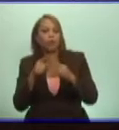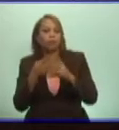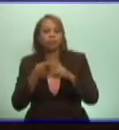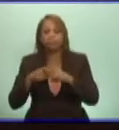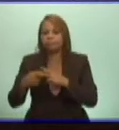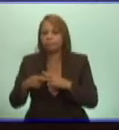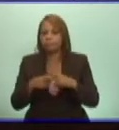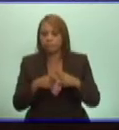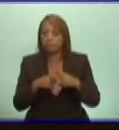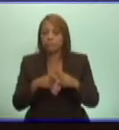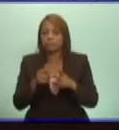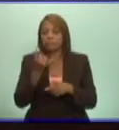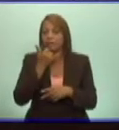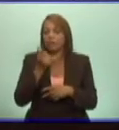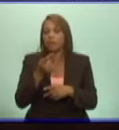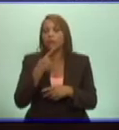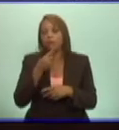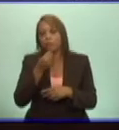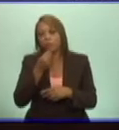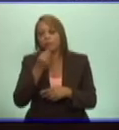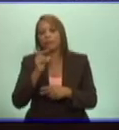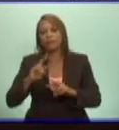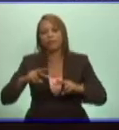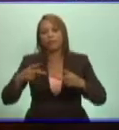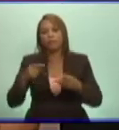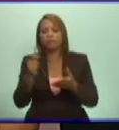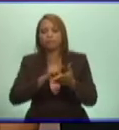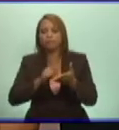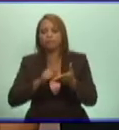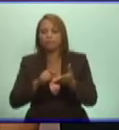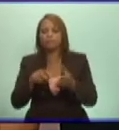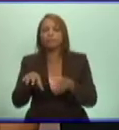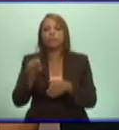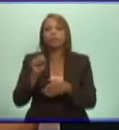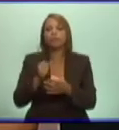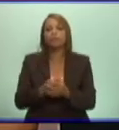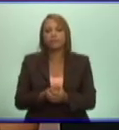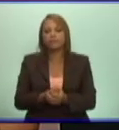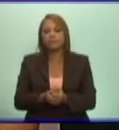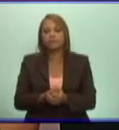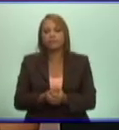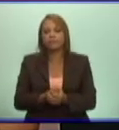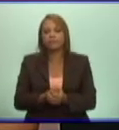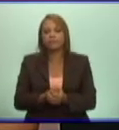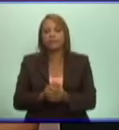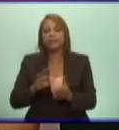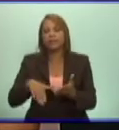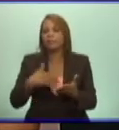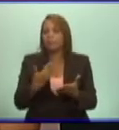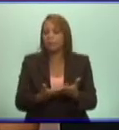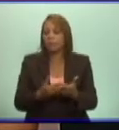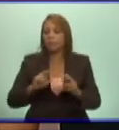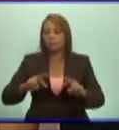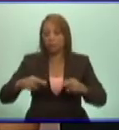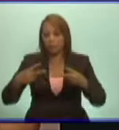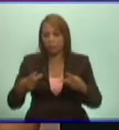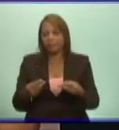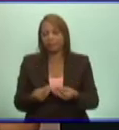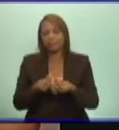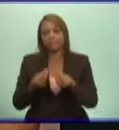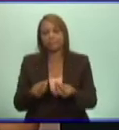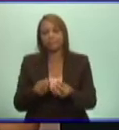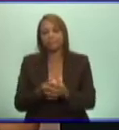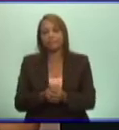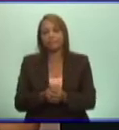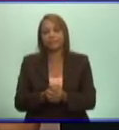reorientación les pueda servir. Ahí le tendrán esa emisión televisiva, fundamentalmente se propone a retransmitir y va a salir